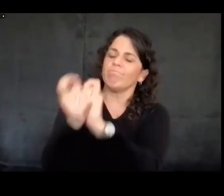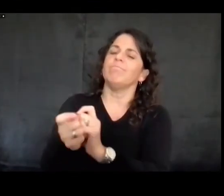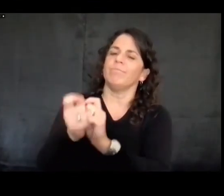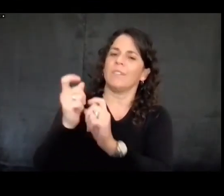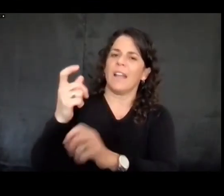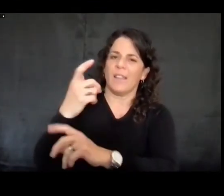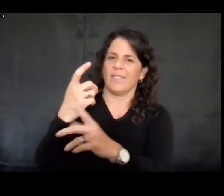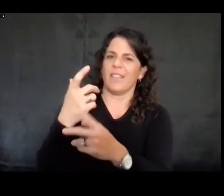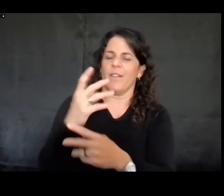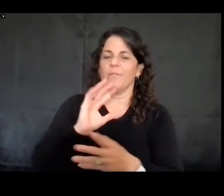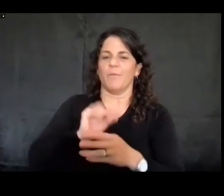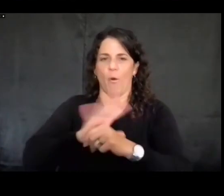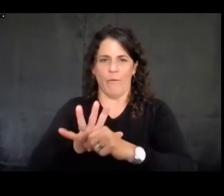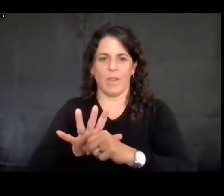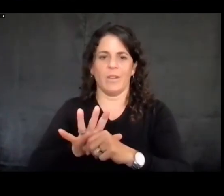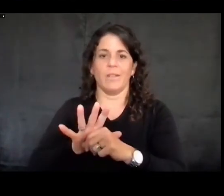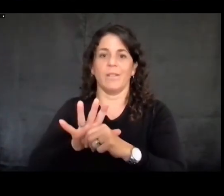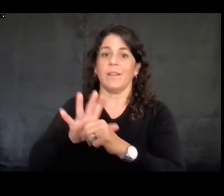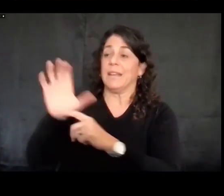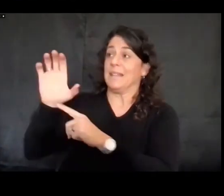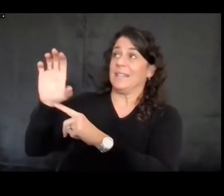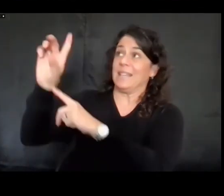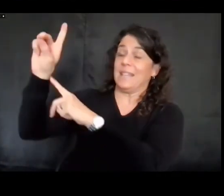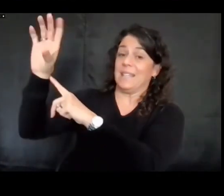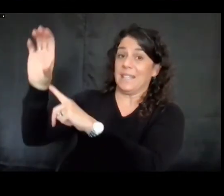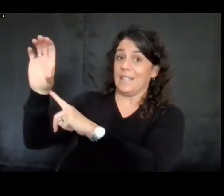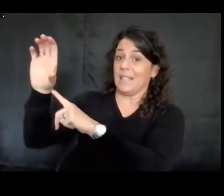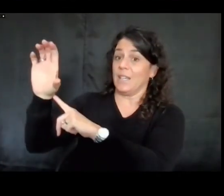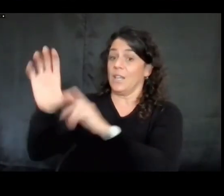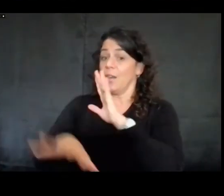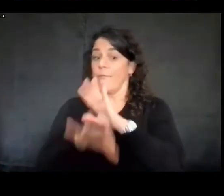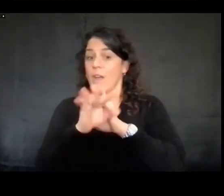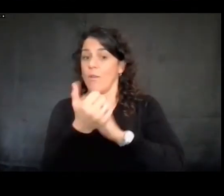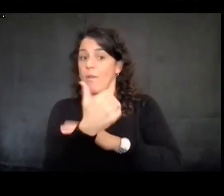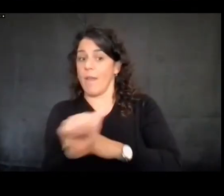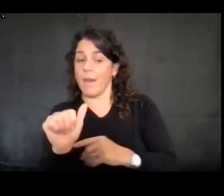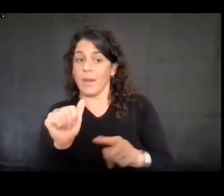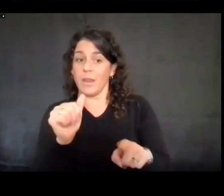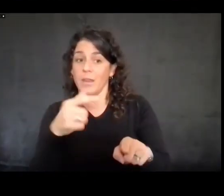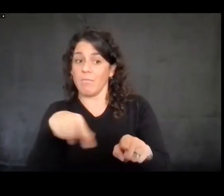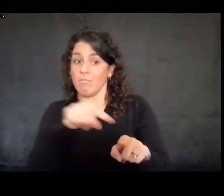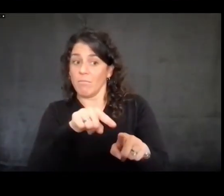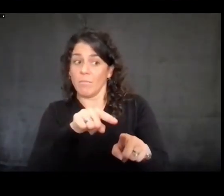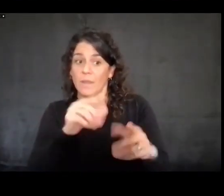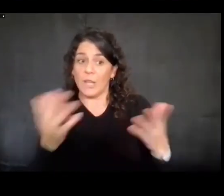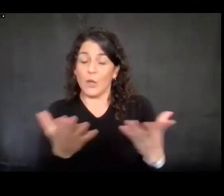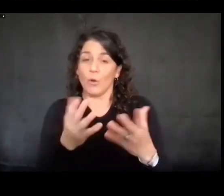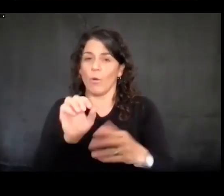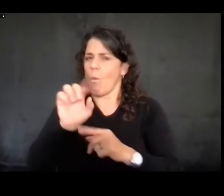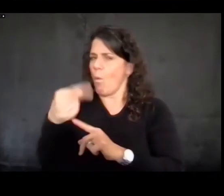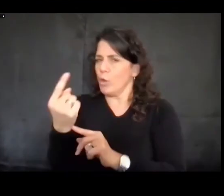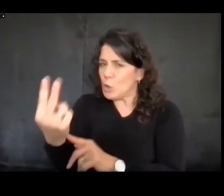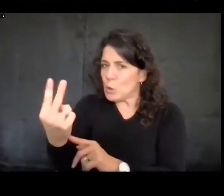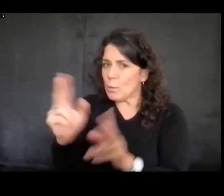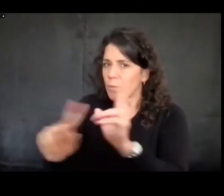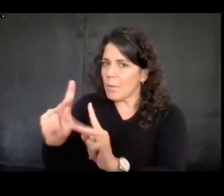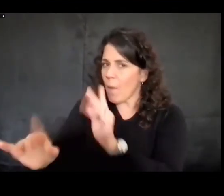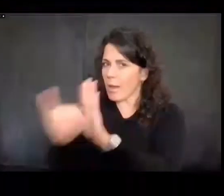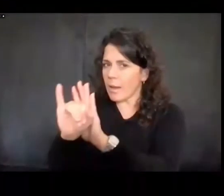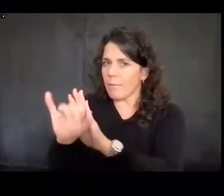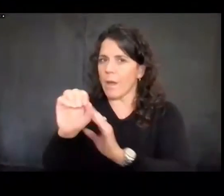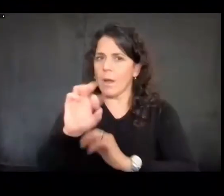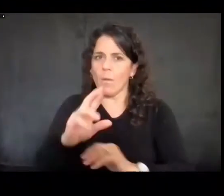habido algún otro tipo detectada por el cdc a través de seguimiento o solamente esas dos variantes aquí